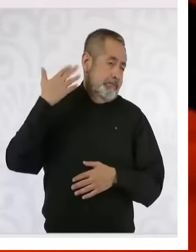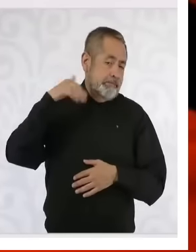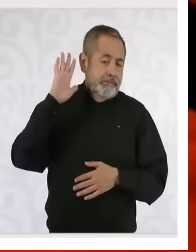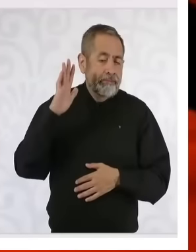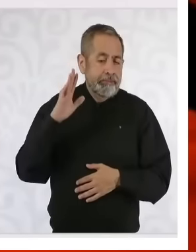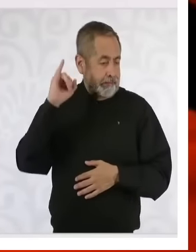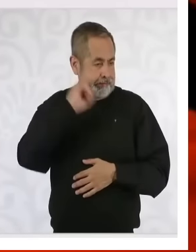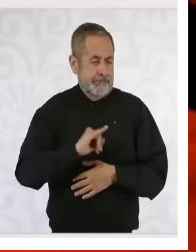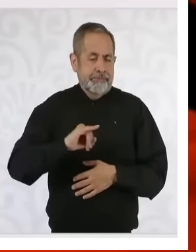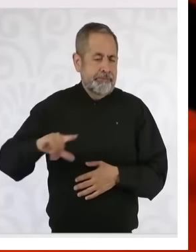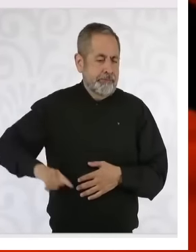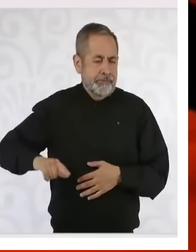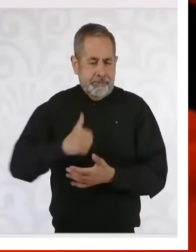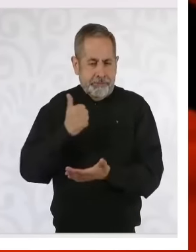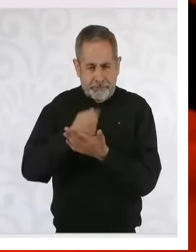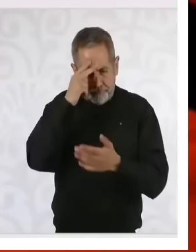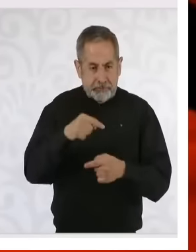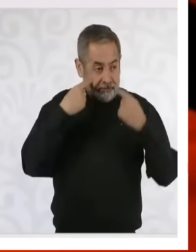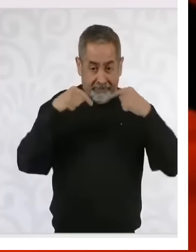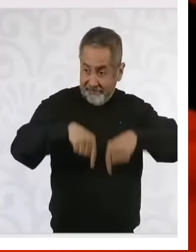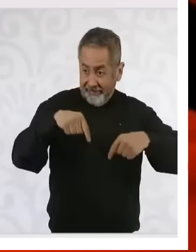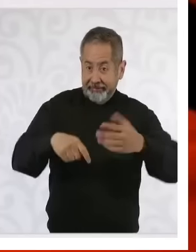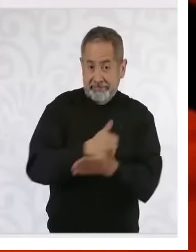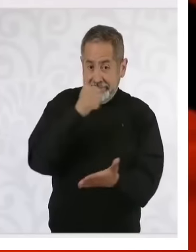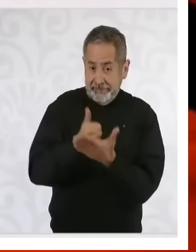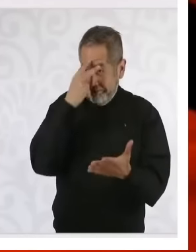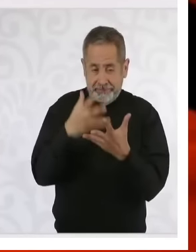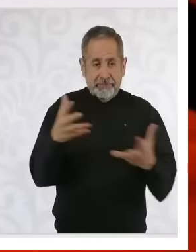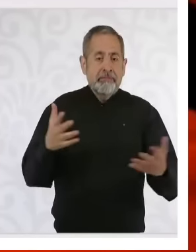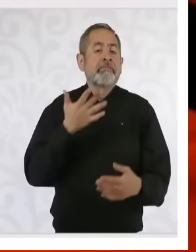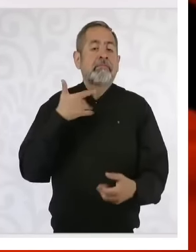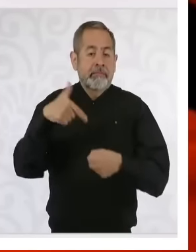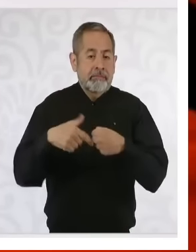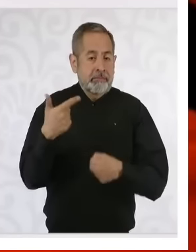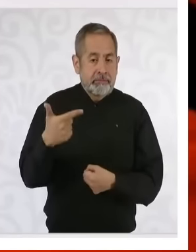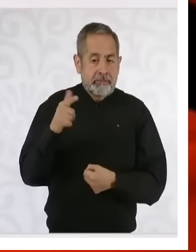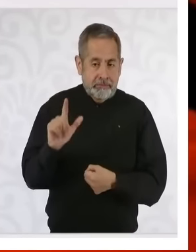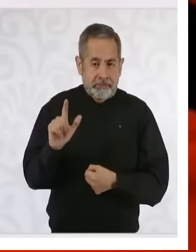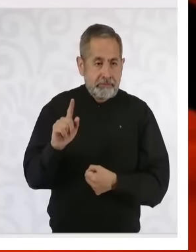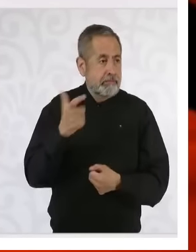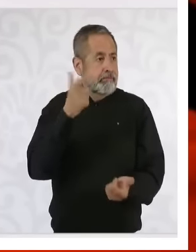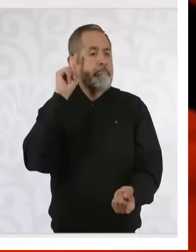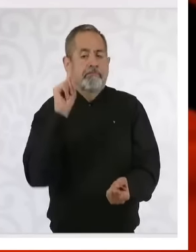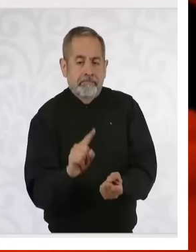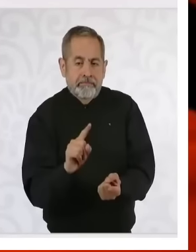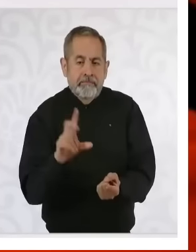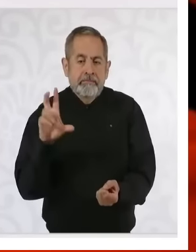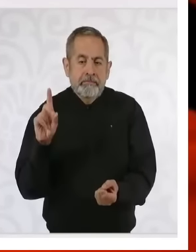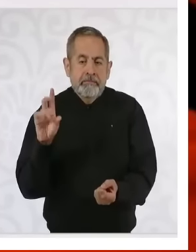aquí en la zona metropolitana del Valle de México, el precio del gas LP disminuyó casi en